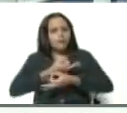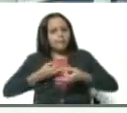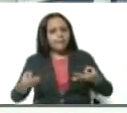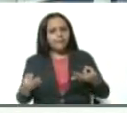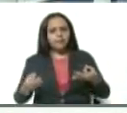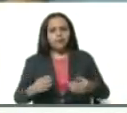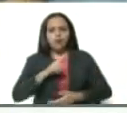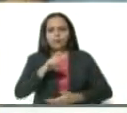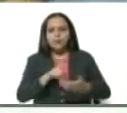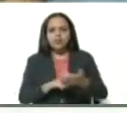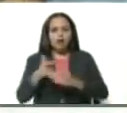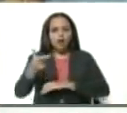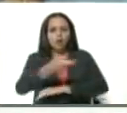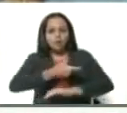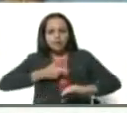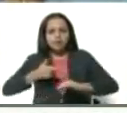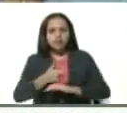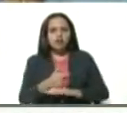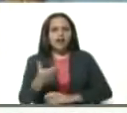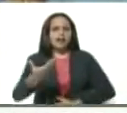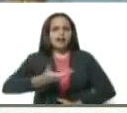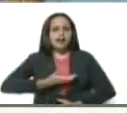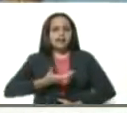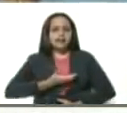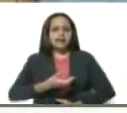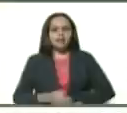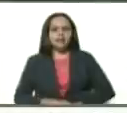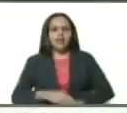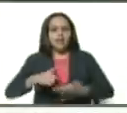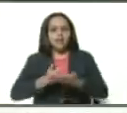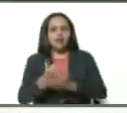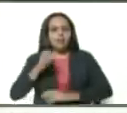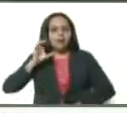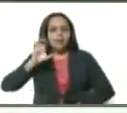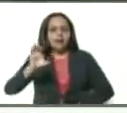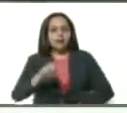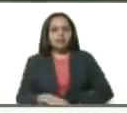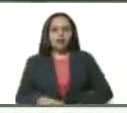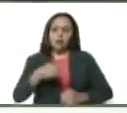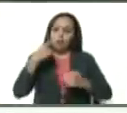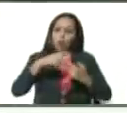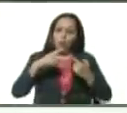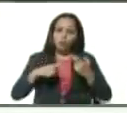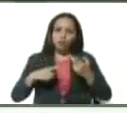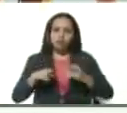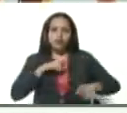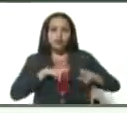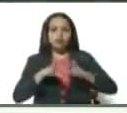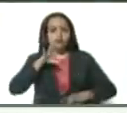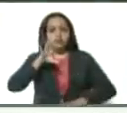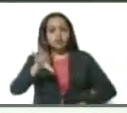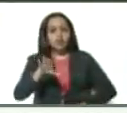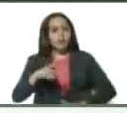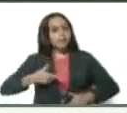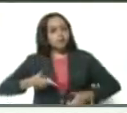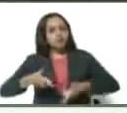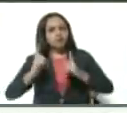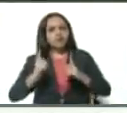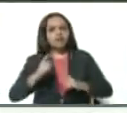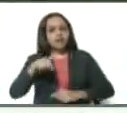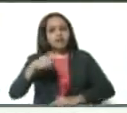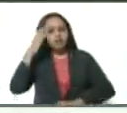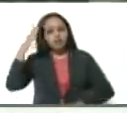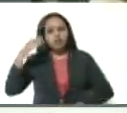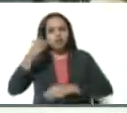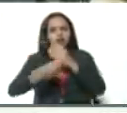unión entre la gobernación, la alcaldía, Farmapatria y los entes que hacen vida en este estado, es posible que estos sueños se